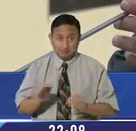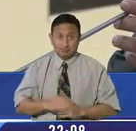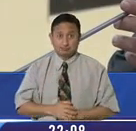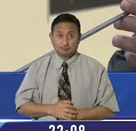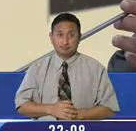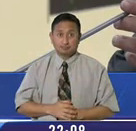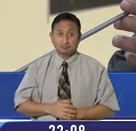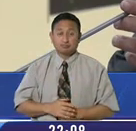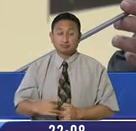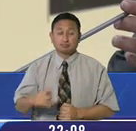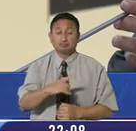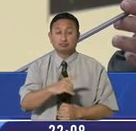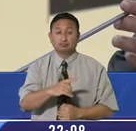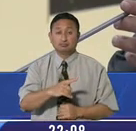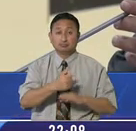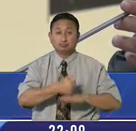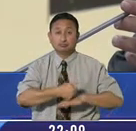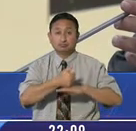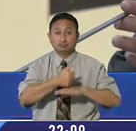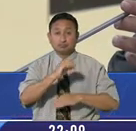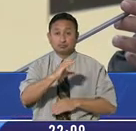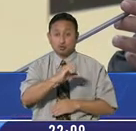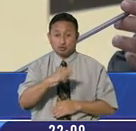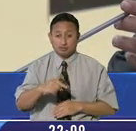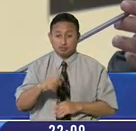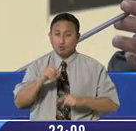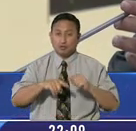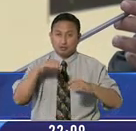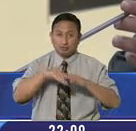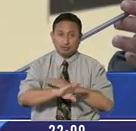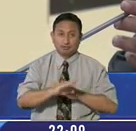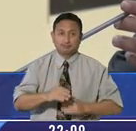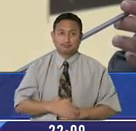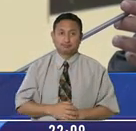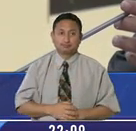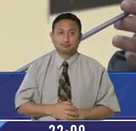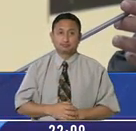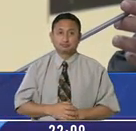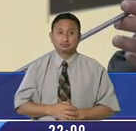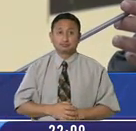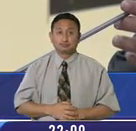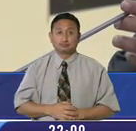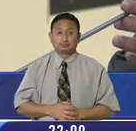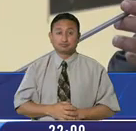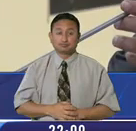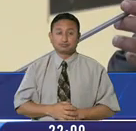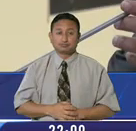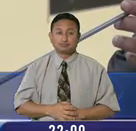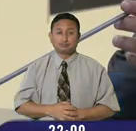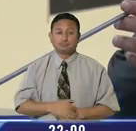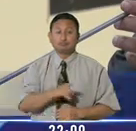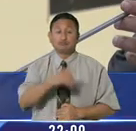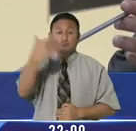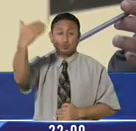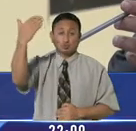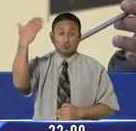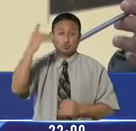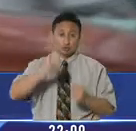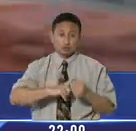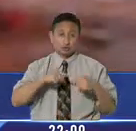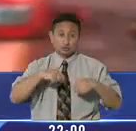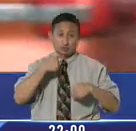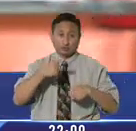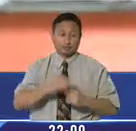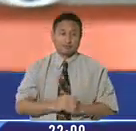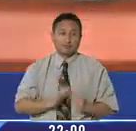del puesto de mando unificado podrá ingresar a esa zona. El burgomaestre capitalino explicó que